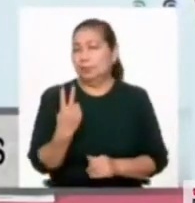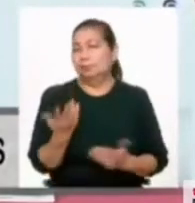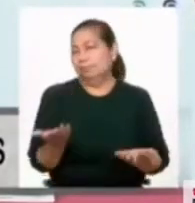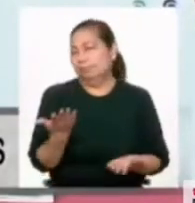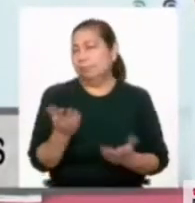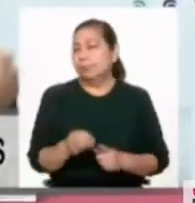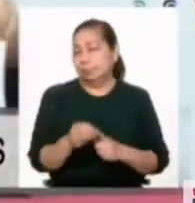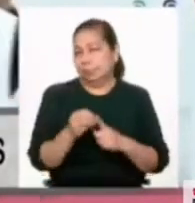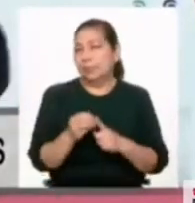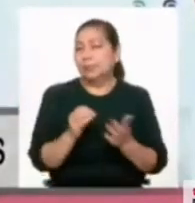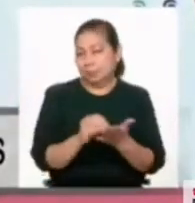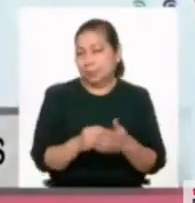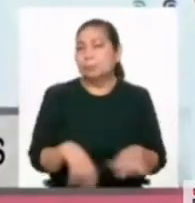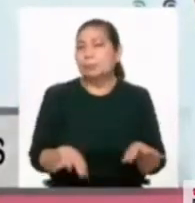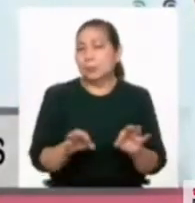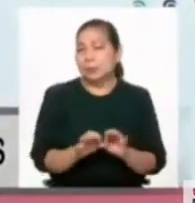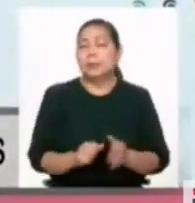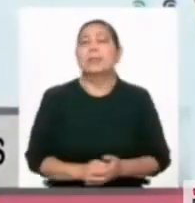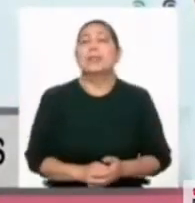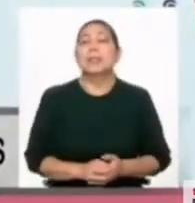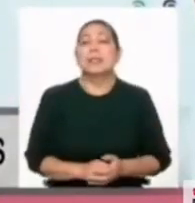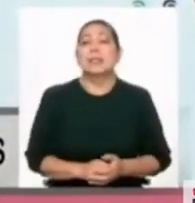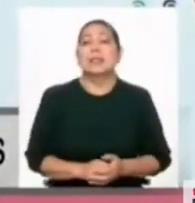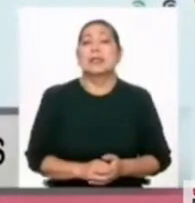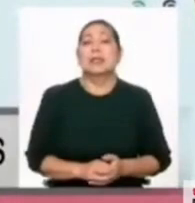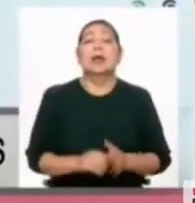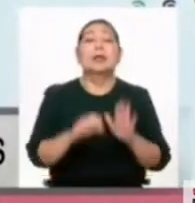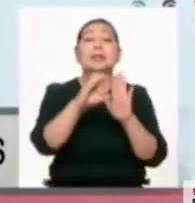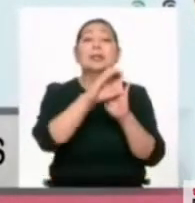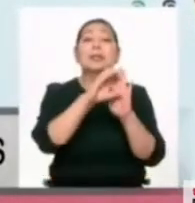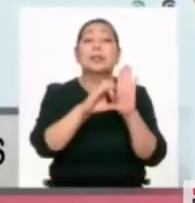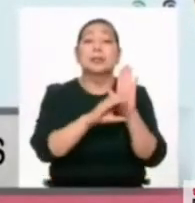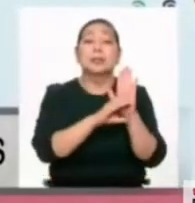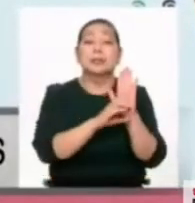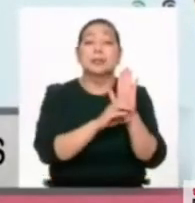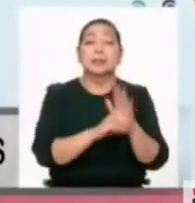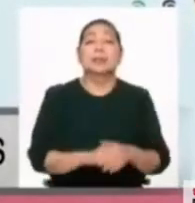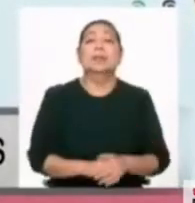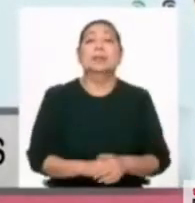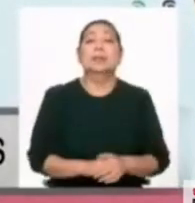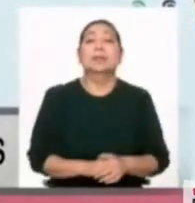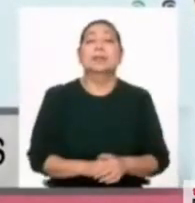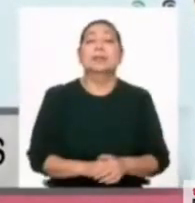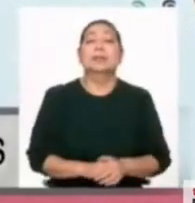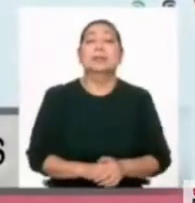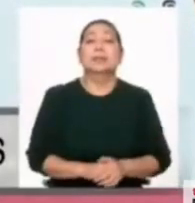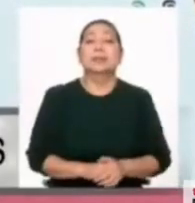un principio elemental, vamos a ver, en la Constitución, de una vez, para que